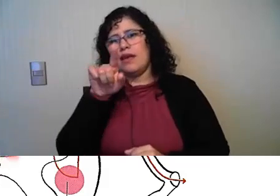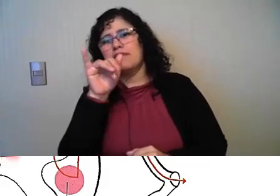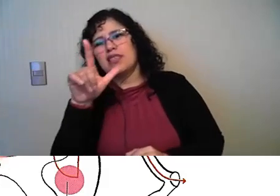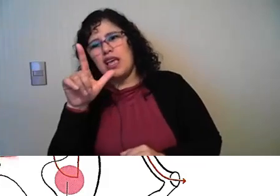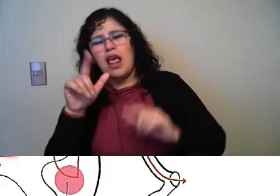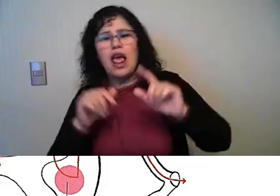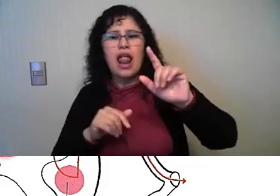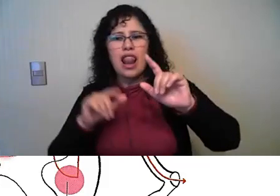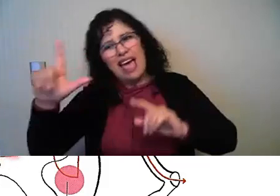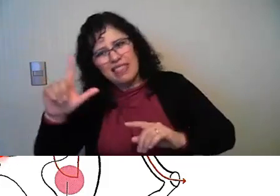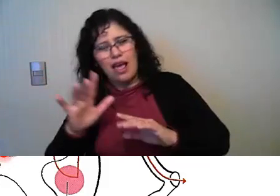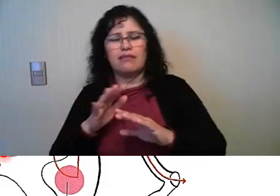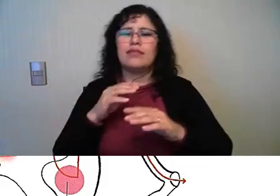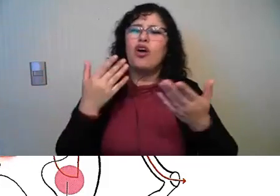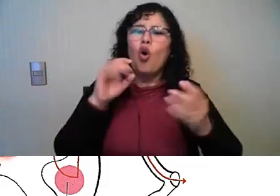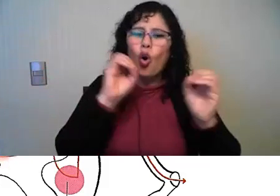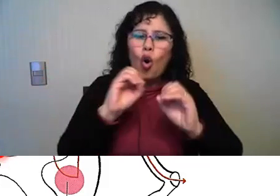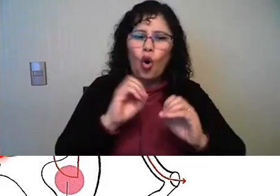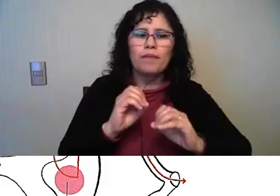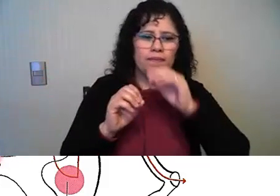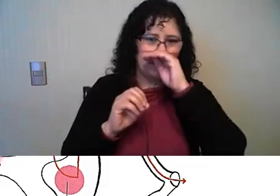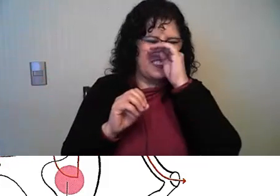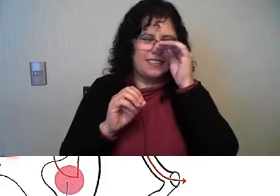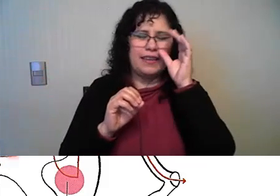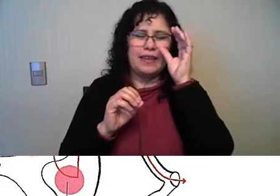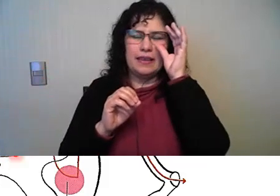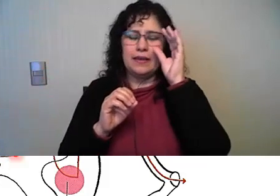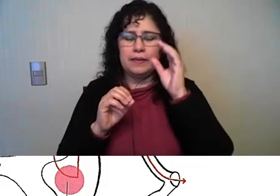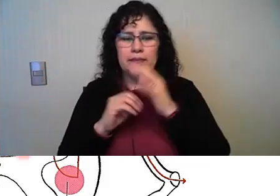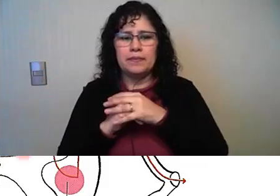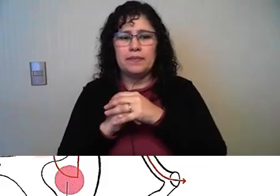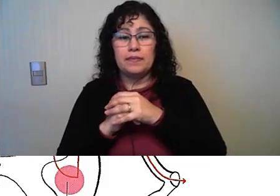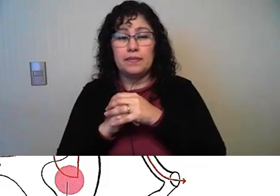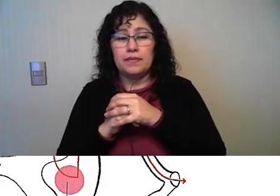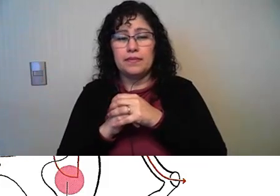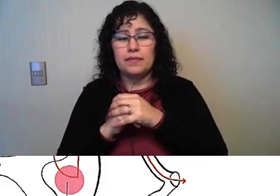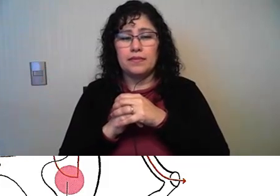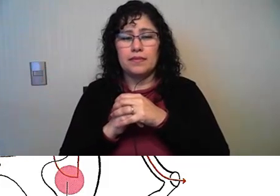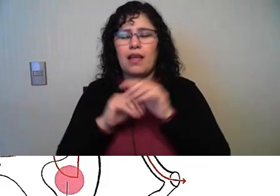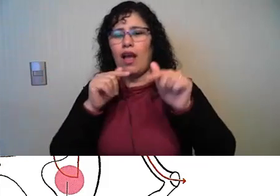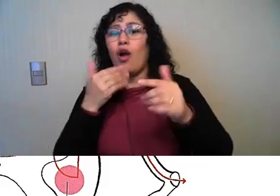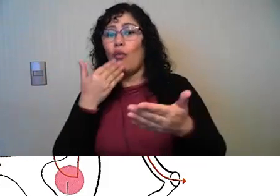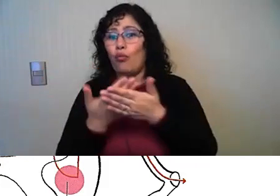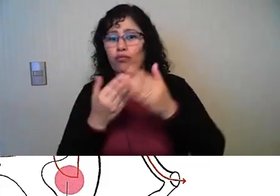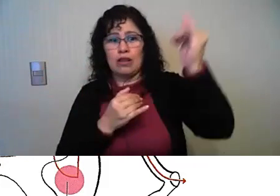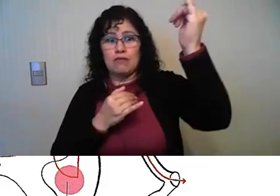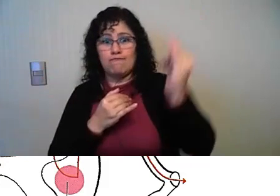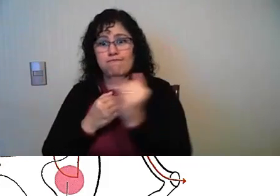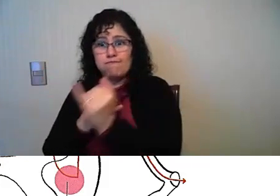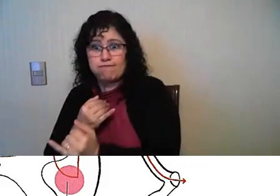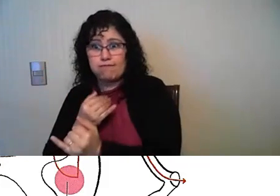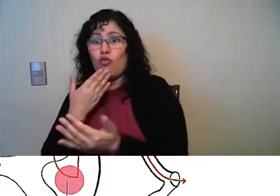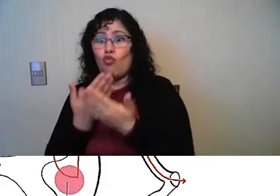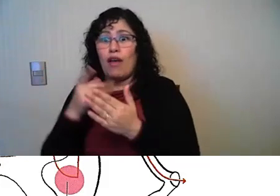espinal, pero después se decusa. ¿Ya? Se decusa en el momento en que va a tener acción con esta